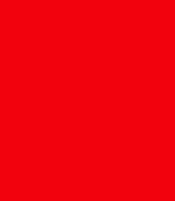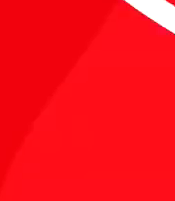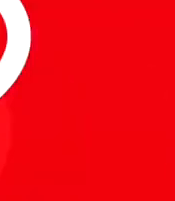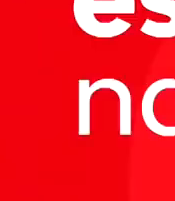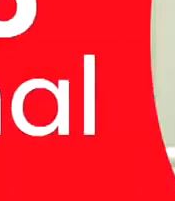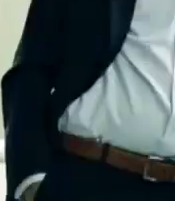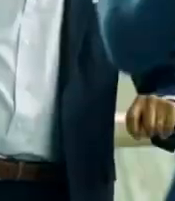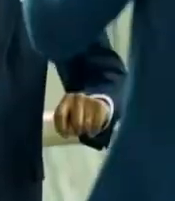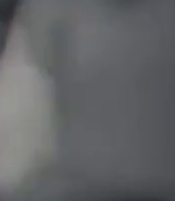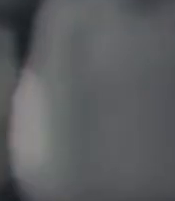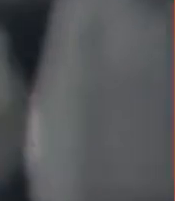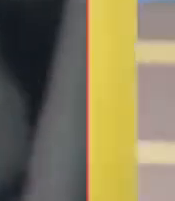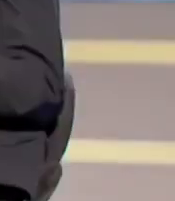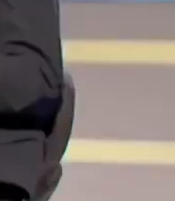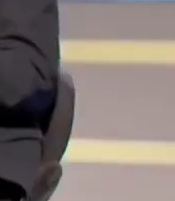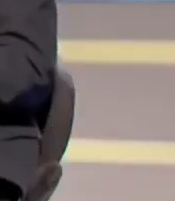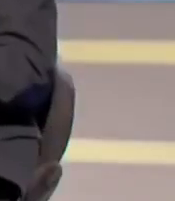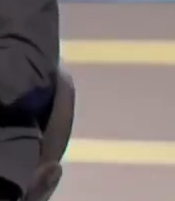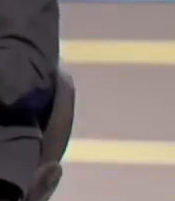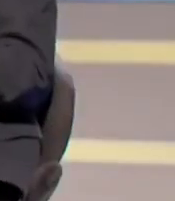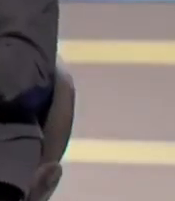ya volvimos kunis